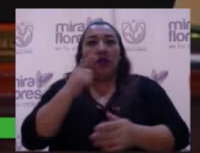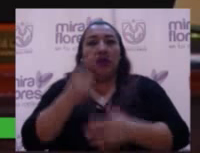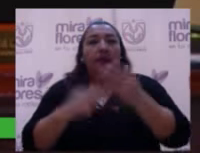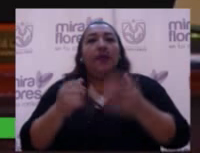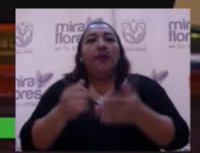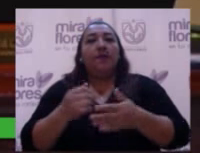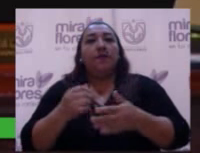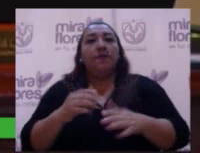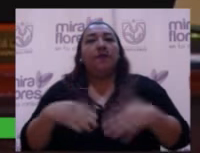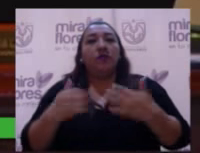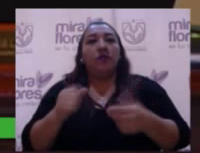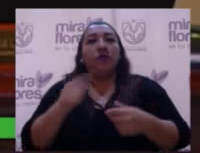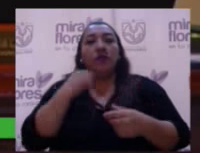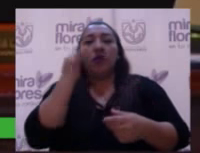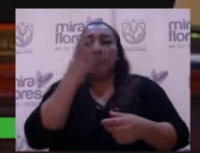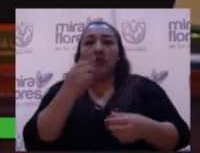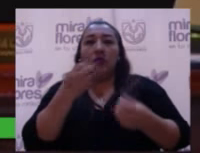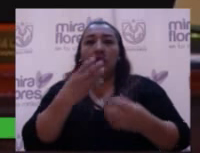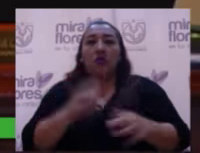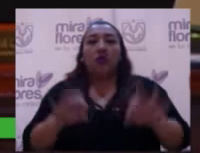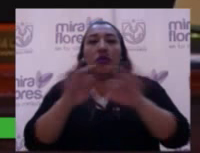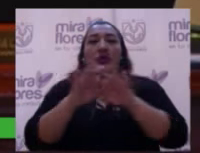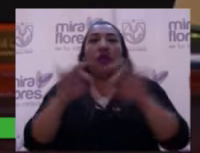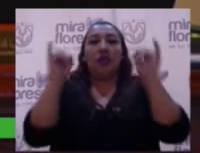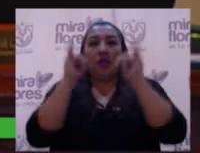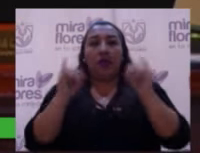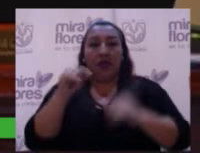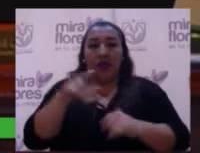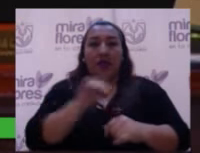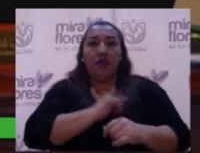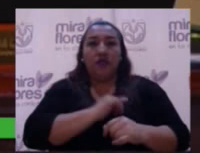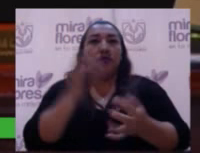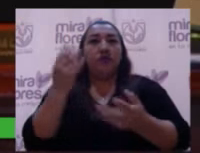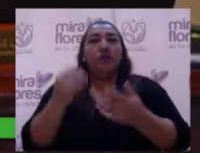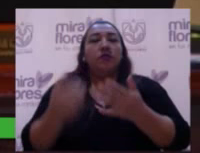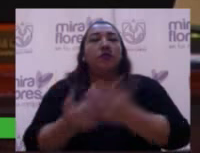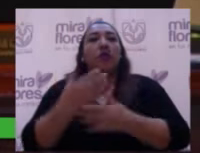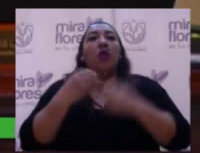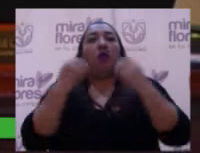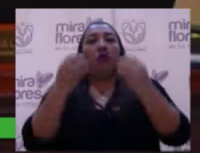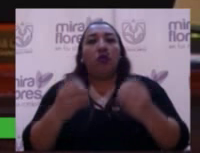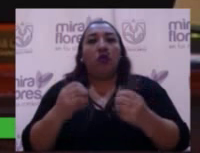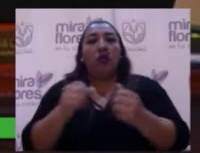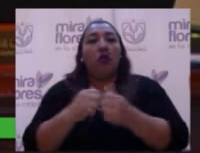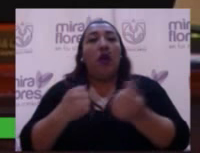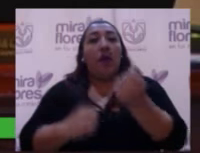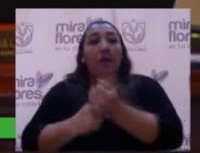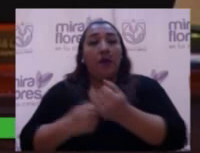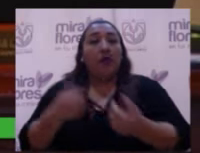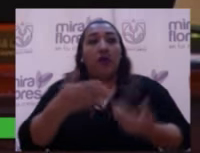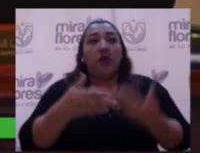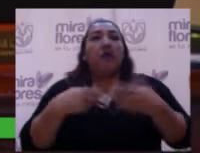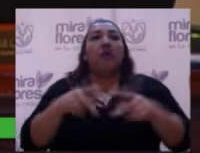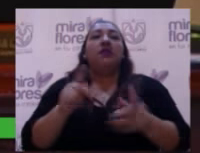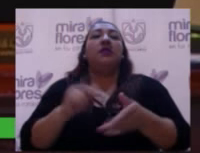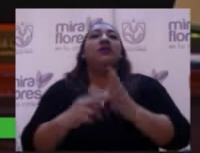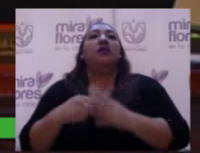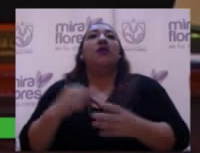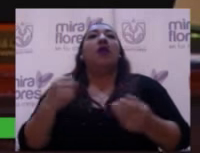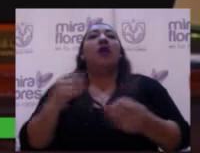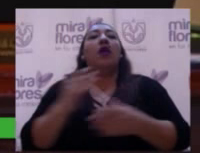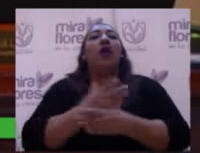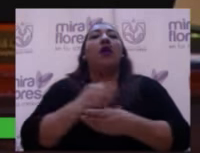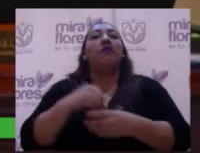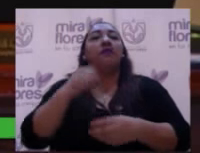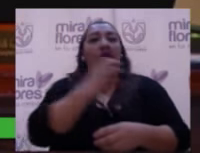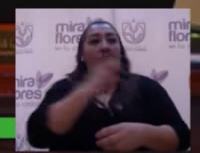que coadyuvan a una buena imagen de esta institución. A la espera de nuevas oportunidades de colaboración que nos permita acompañar a Miraflores en